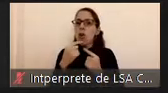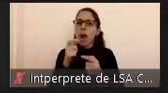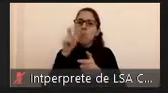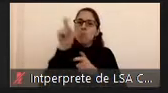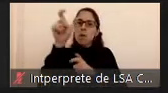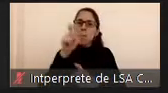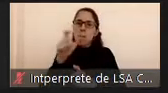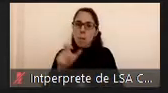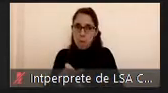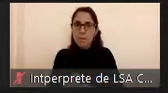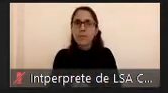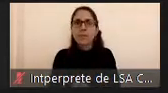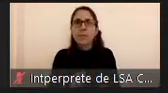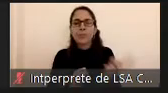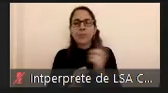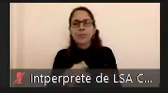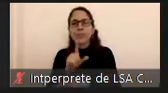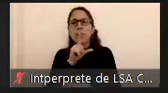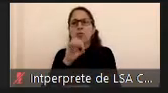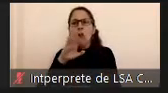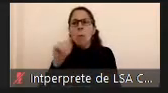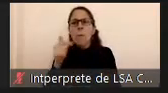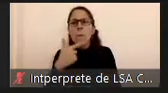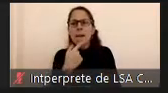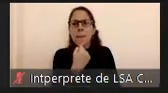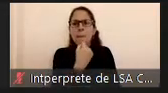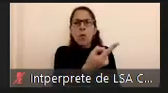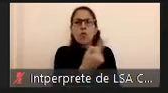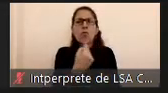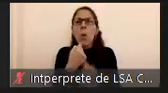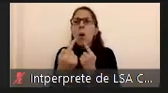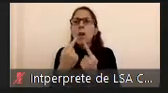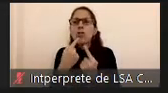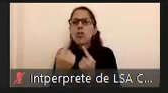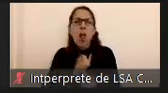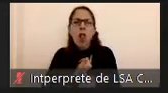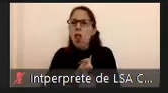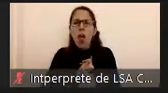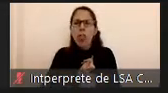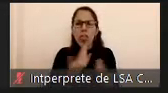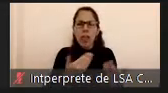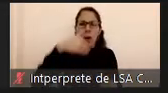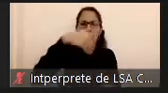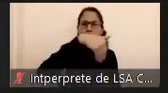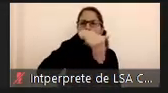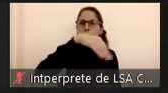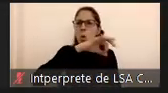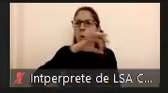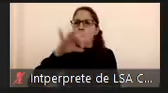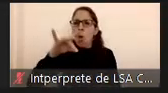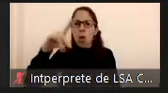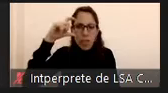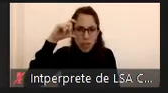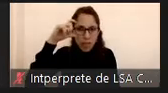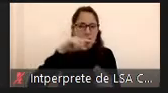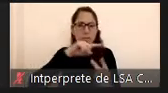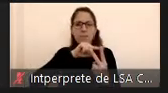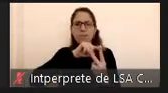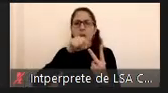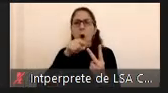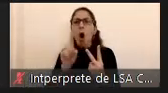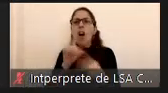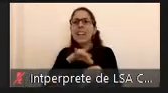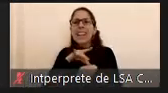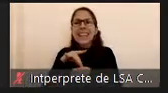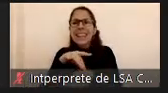¿qué Sí, cuestionario? ¿De la Moodle, de las actualizaciones o el cuestionario que está subido, que es la guía para que nosotros